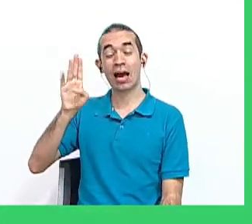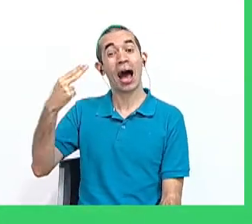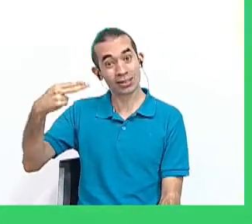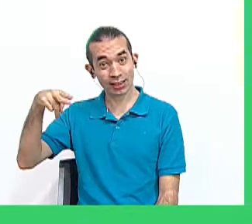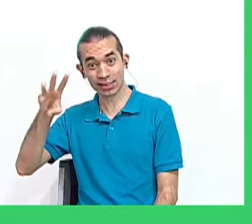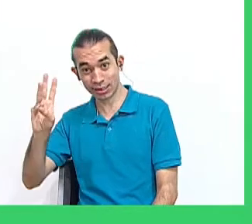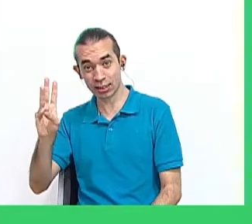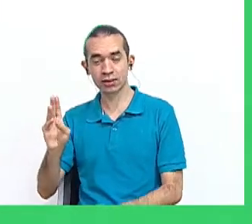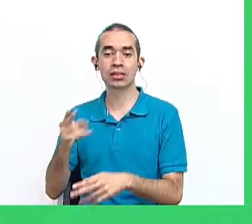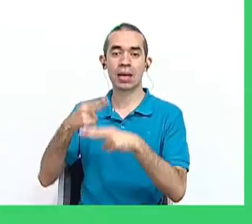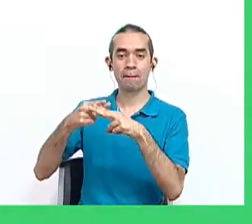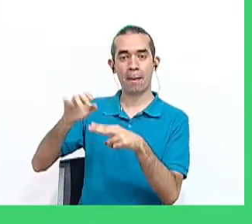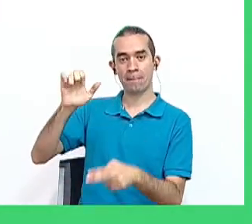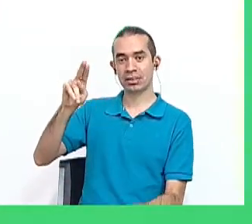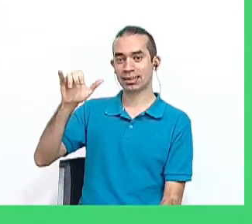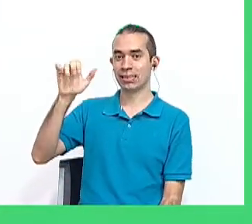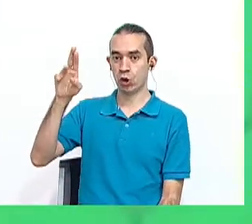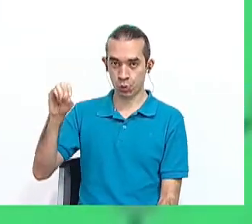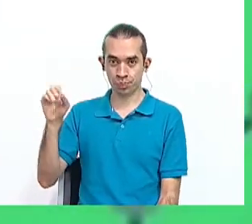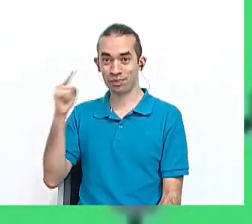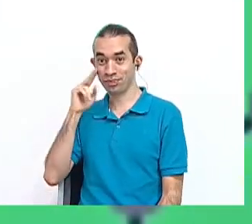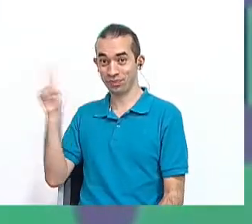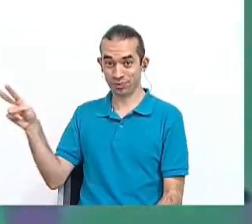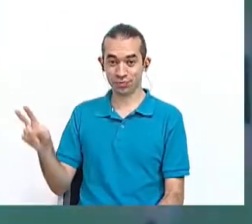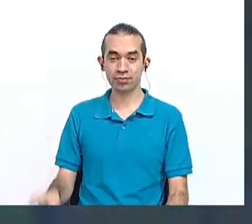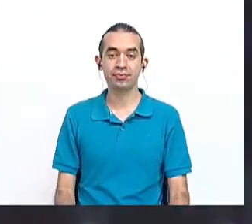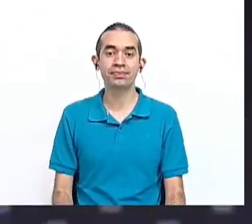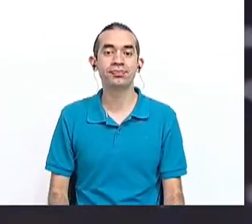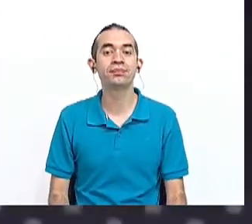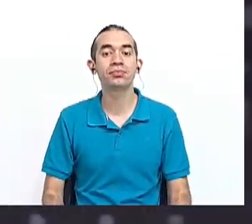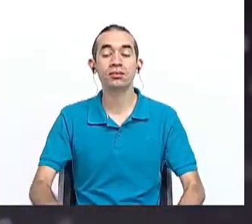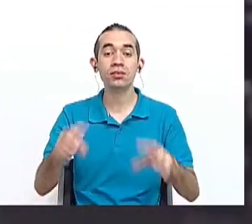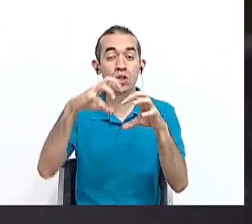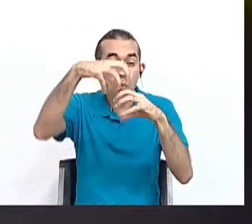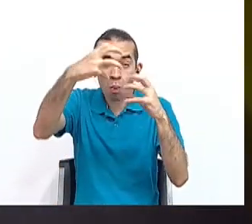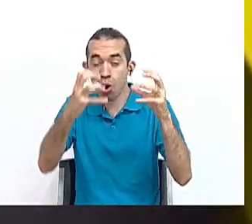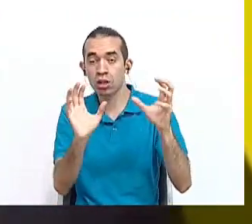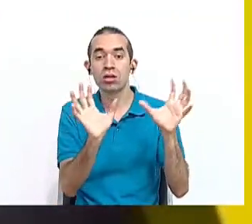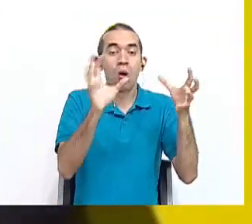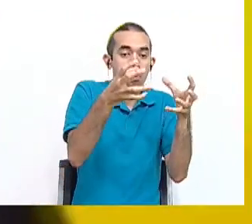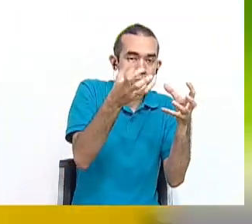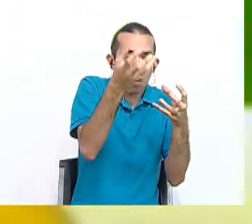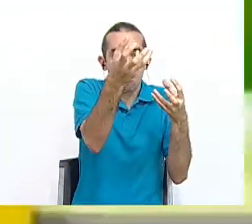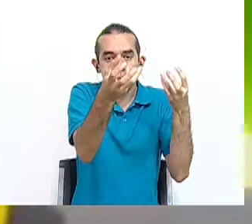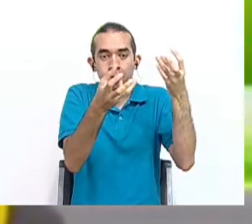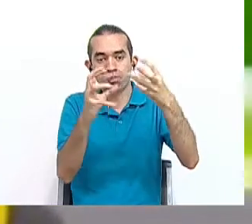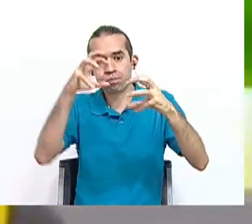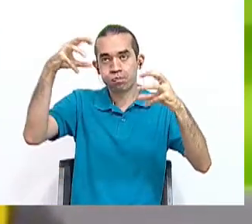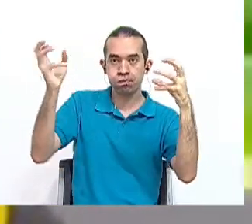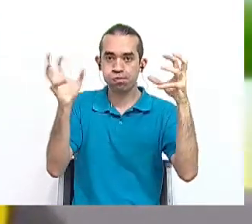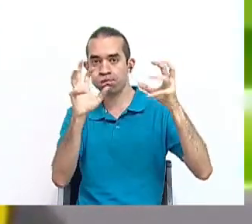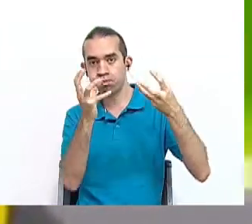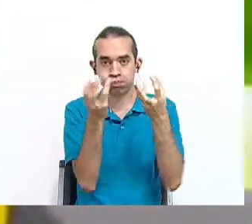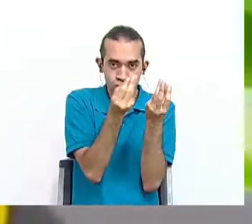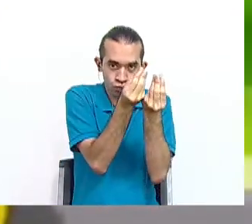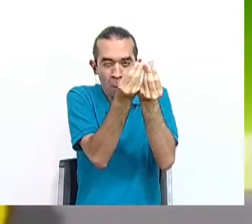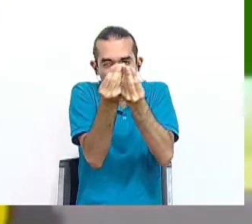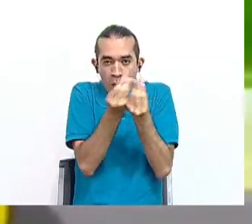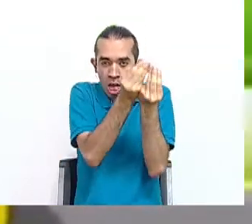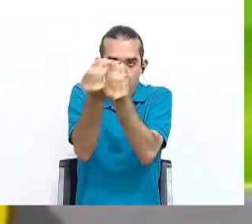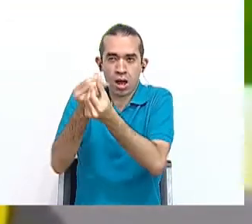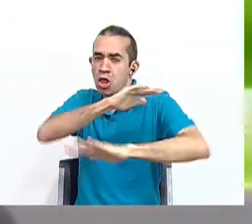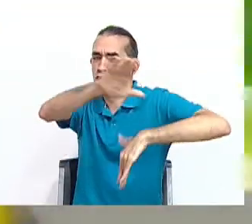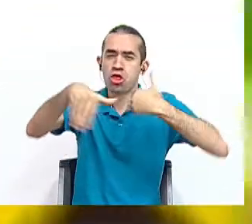átomos de carbono y 6 átomos de hidrógeno. Las moléculas se agrupan y organizan con otras moléculas para formar la materia de todas